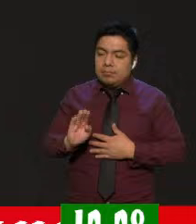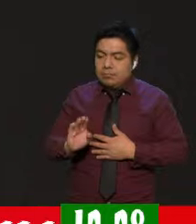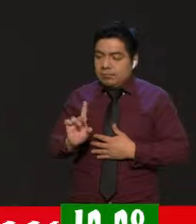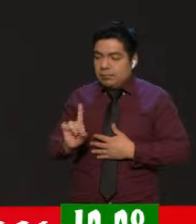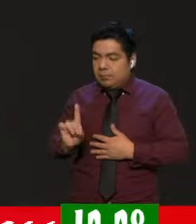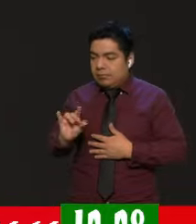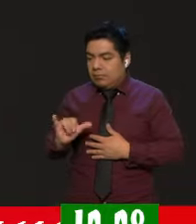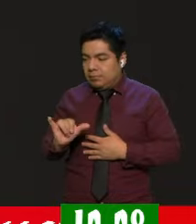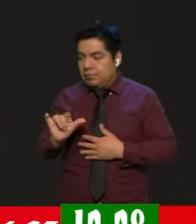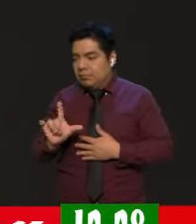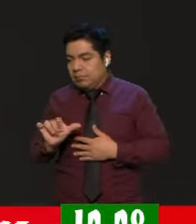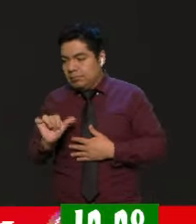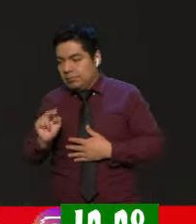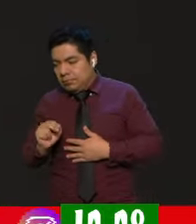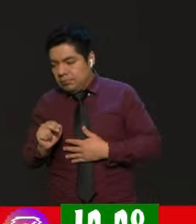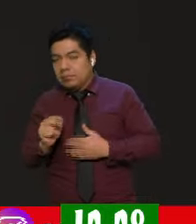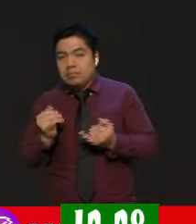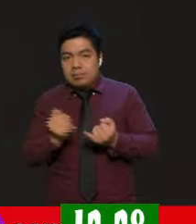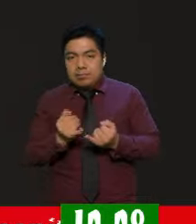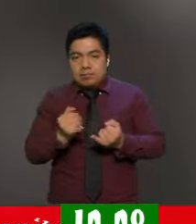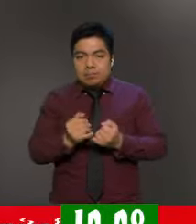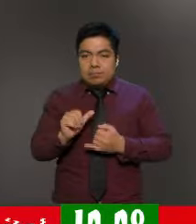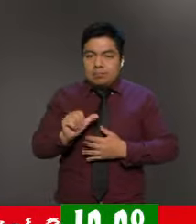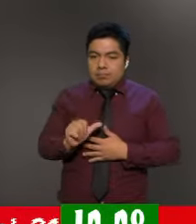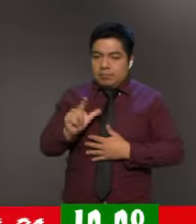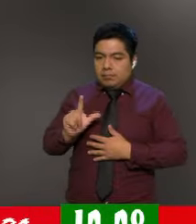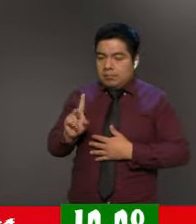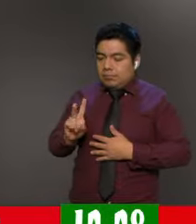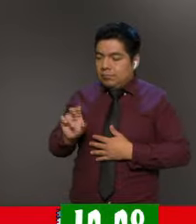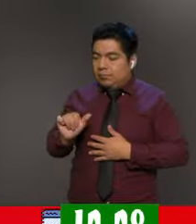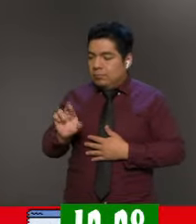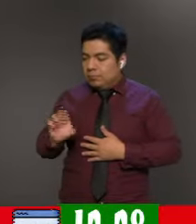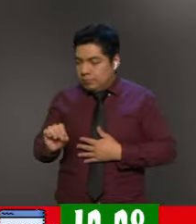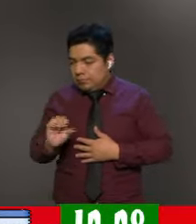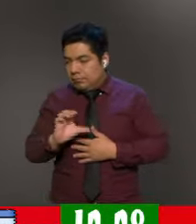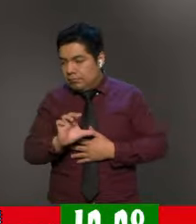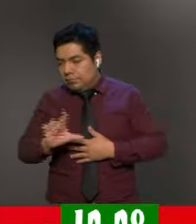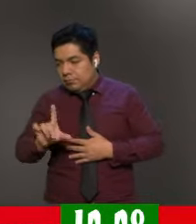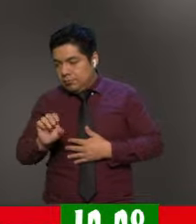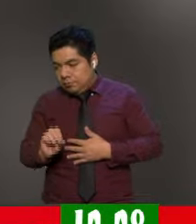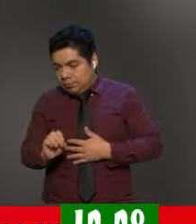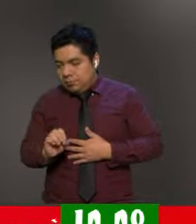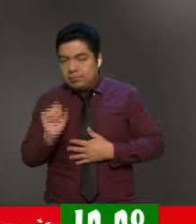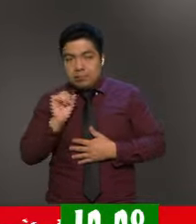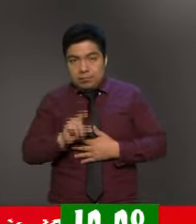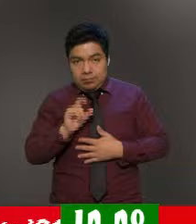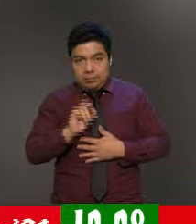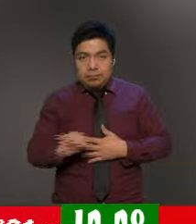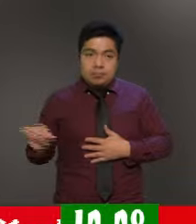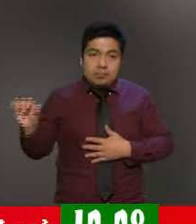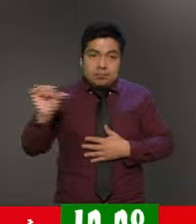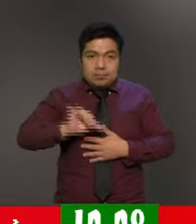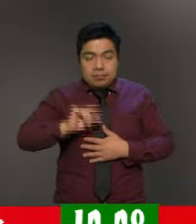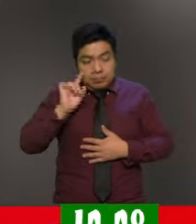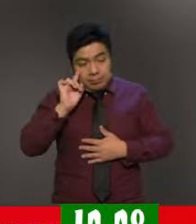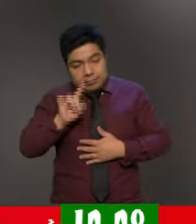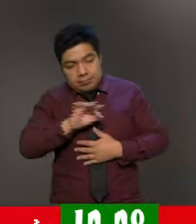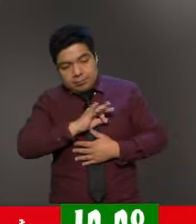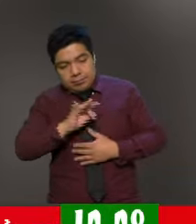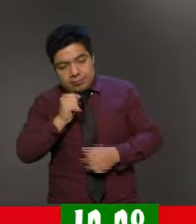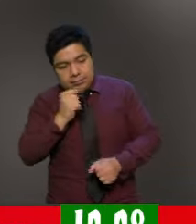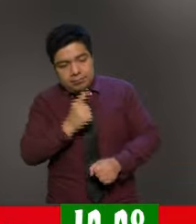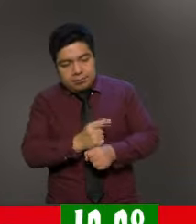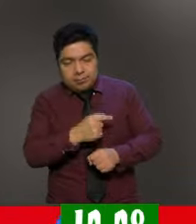Álvaro Carrillo. Digamos que el par de polos estilísticos entre los cuales de alguna manera se podría localizar pues su